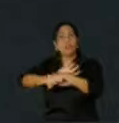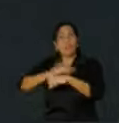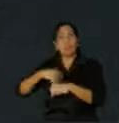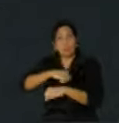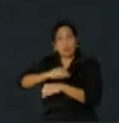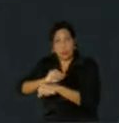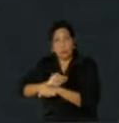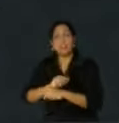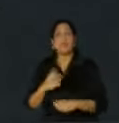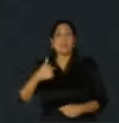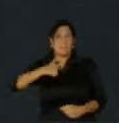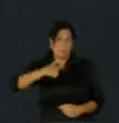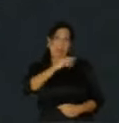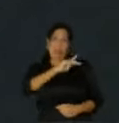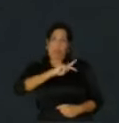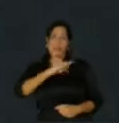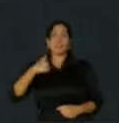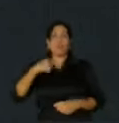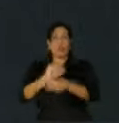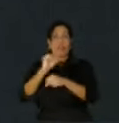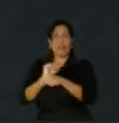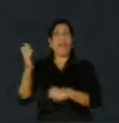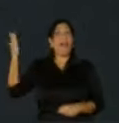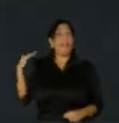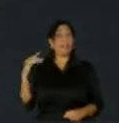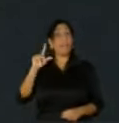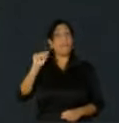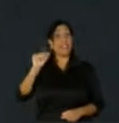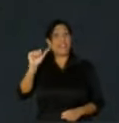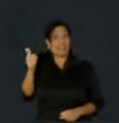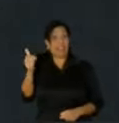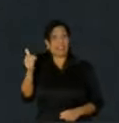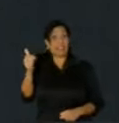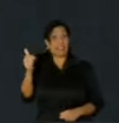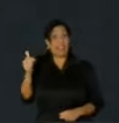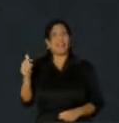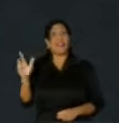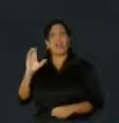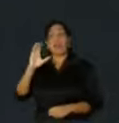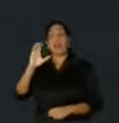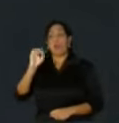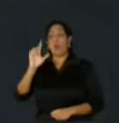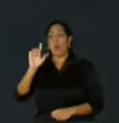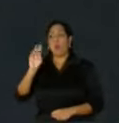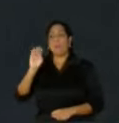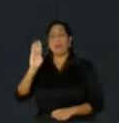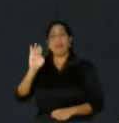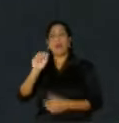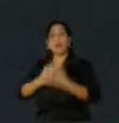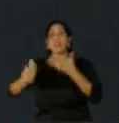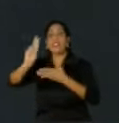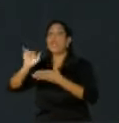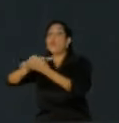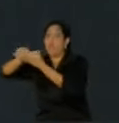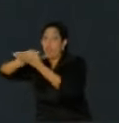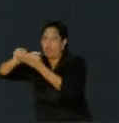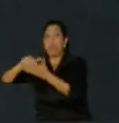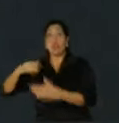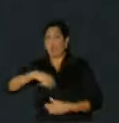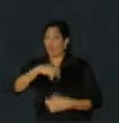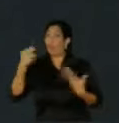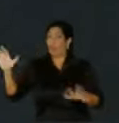En mi caso, yo tuve la oportunidad de trabajar con coronavirus en el 2010 mientras hacía investigación en Columbia University en Nueva York. En aquel entonces se aisló, ¿verdad?,